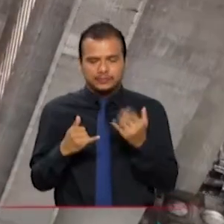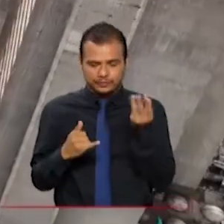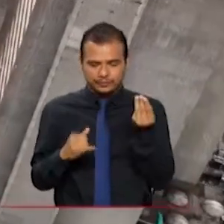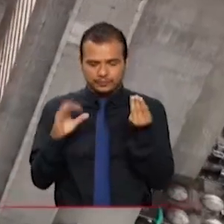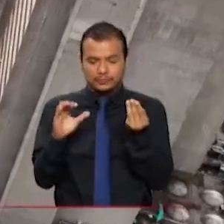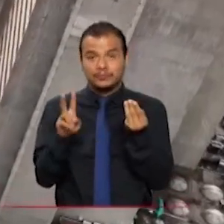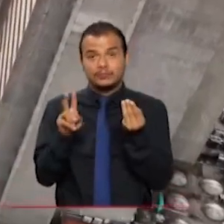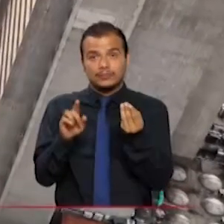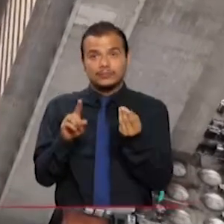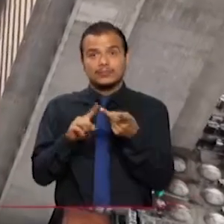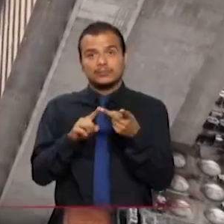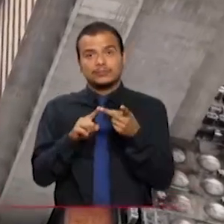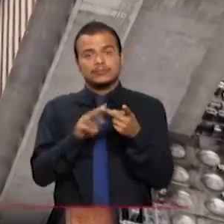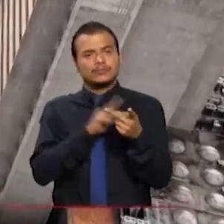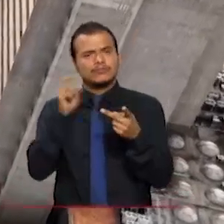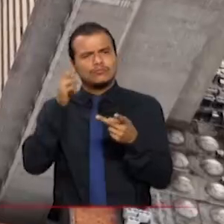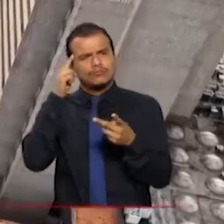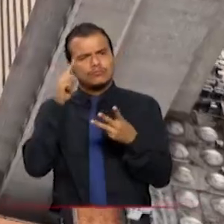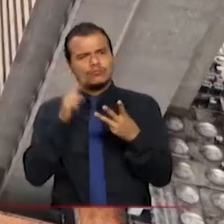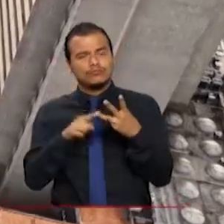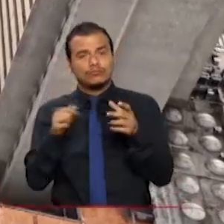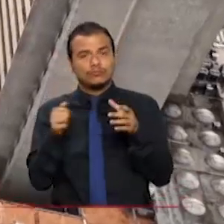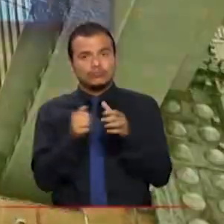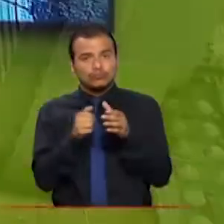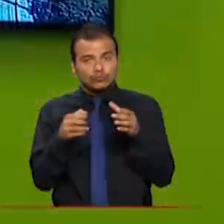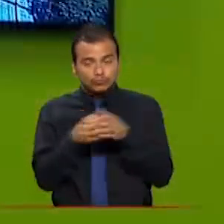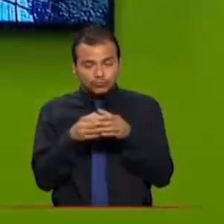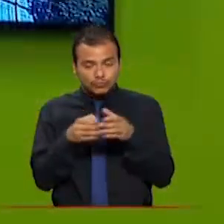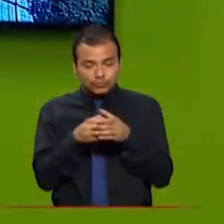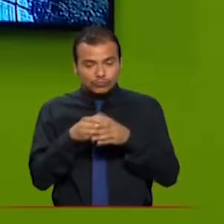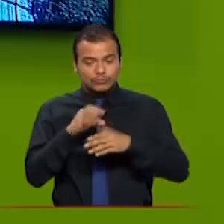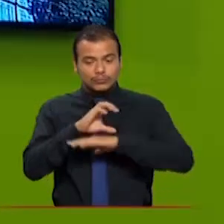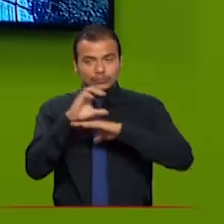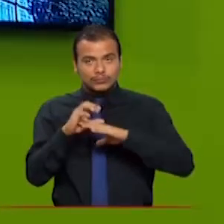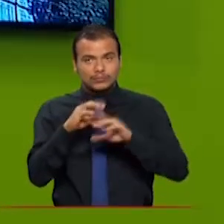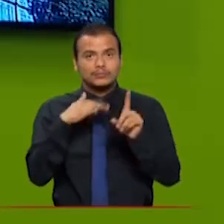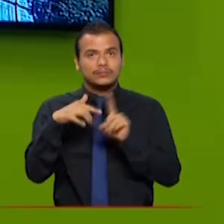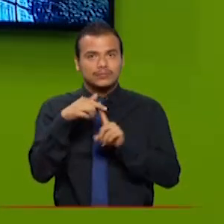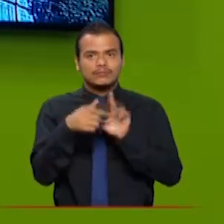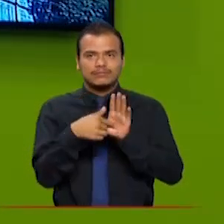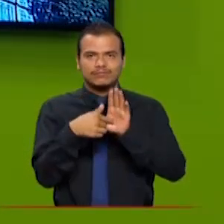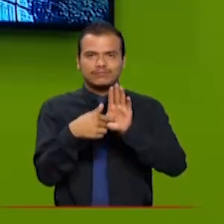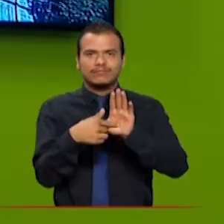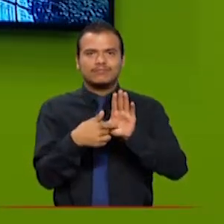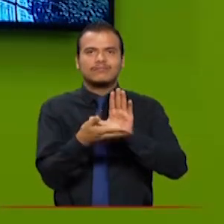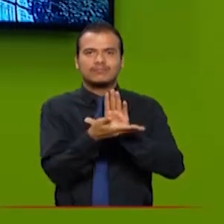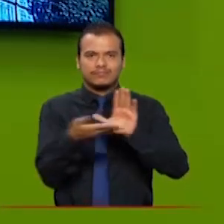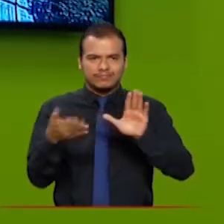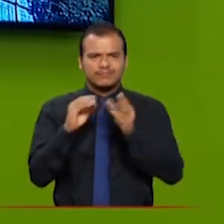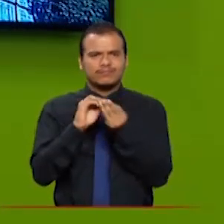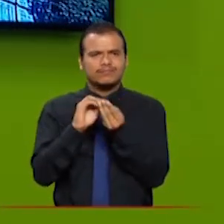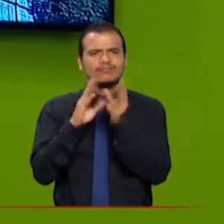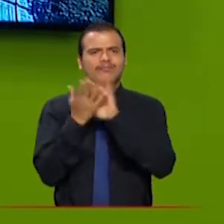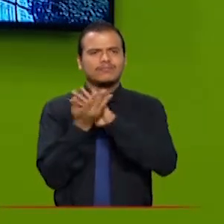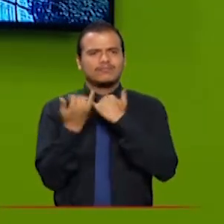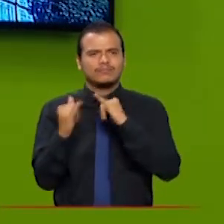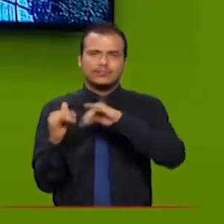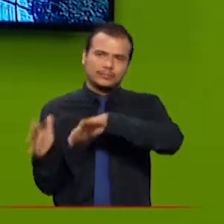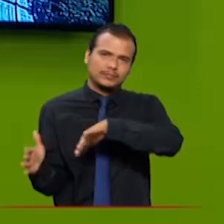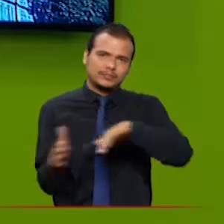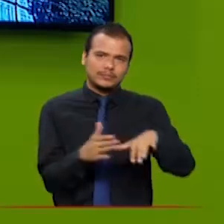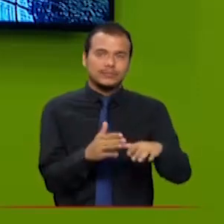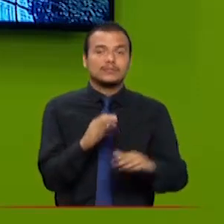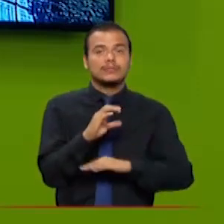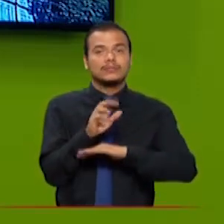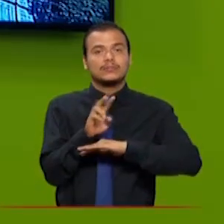CBC, la Gobernación del Valle y ASOCARS. La CBC lanzó una nueva estrategia llamada Pégate al